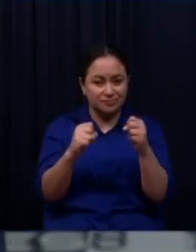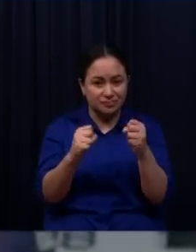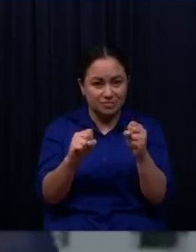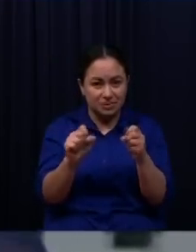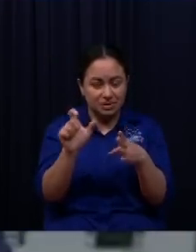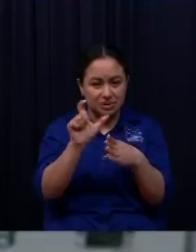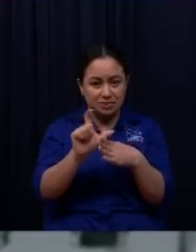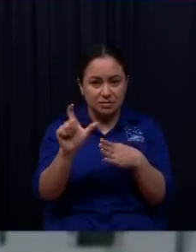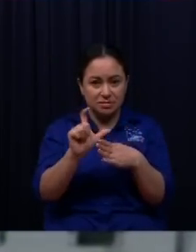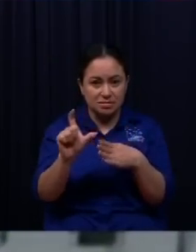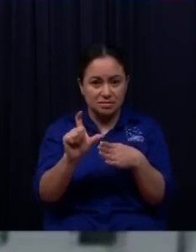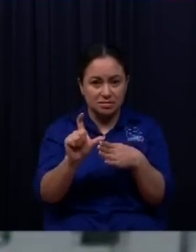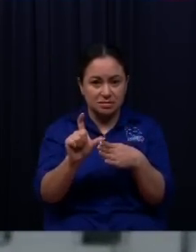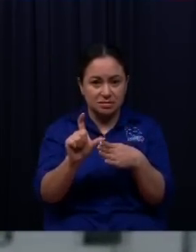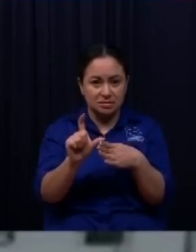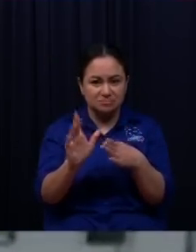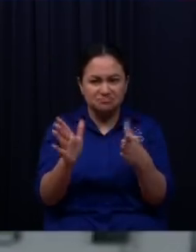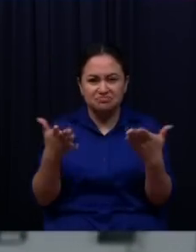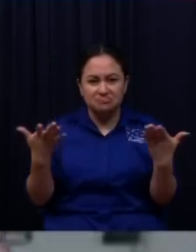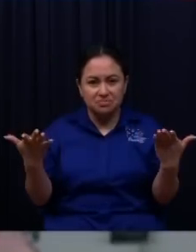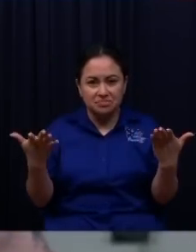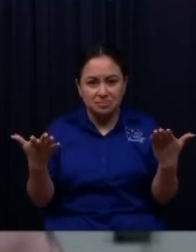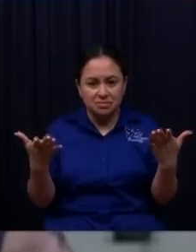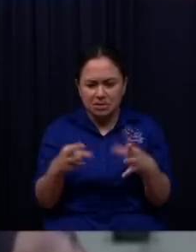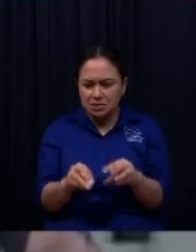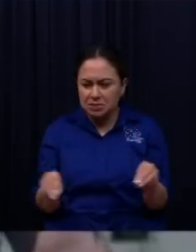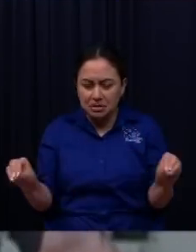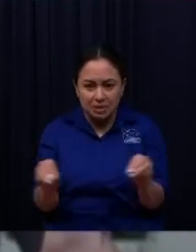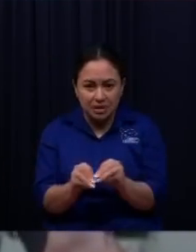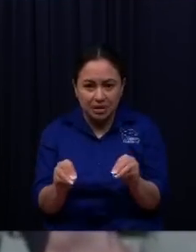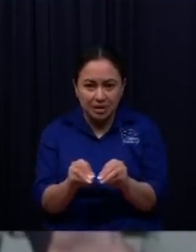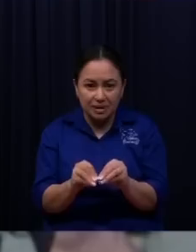Pues no había nada y había todo,